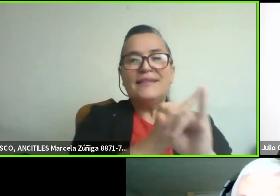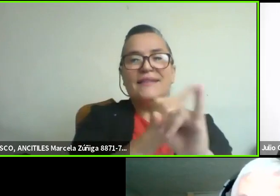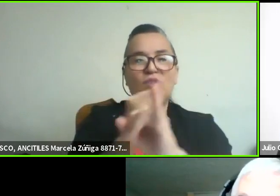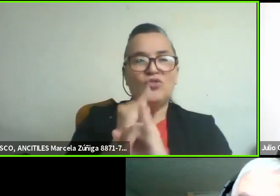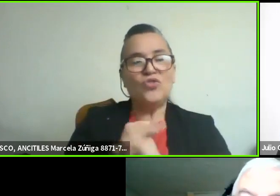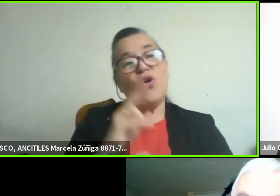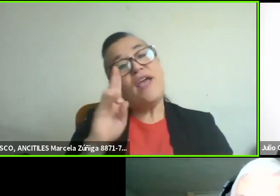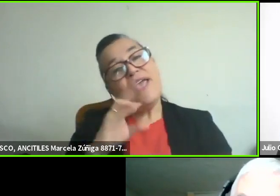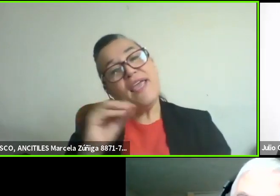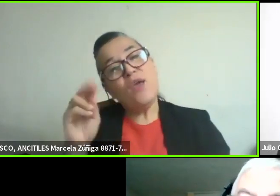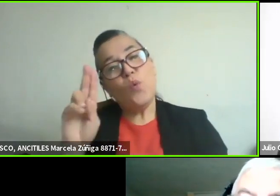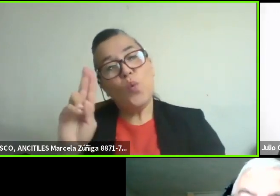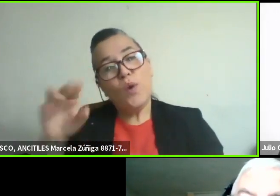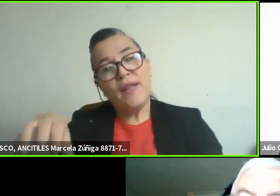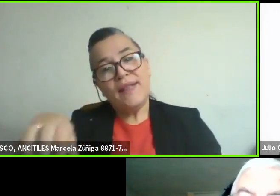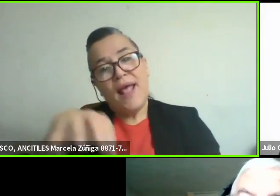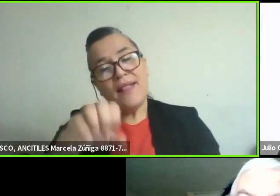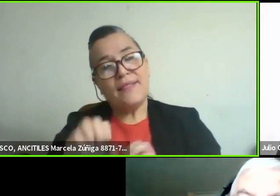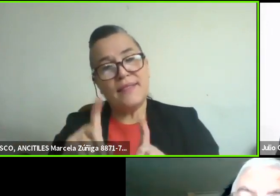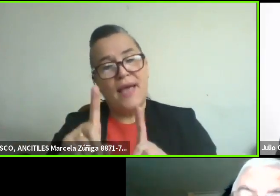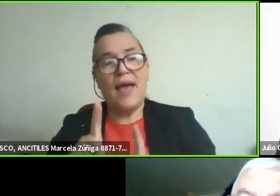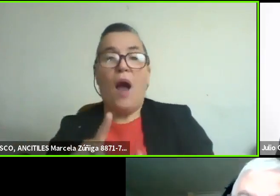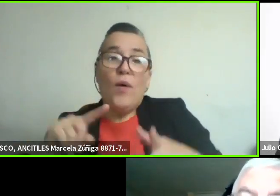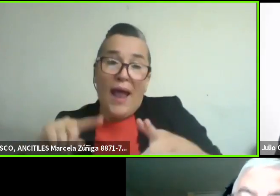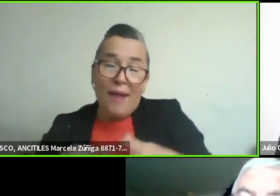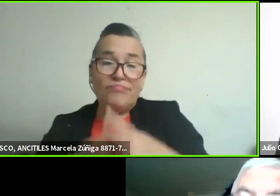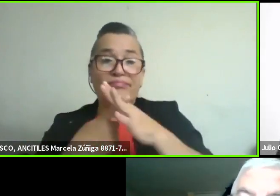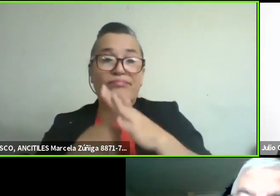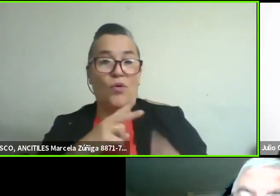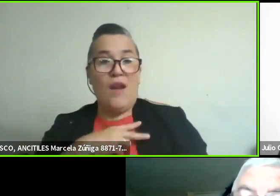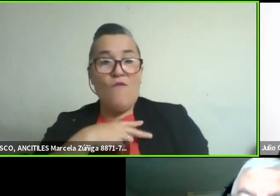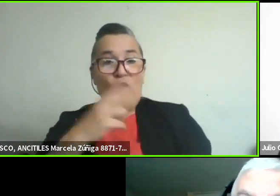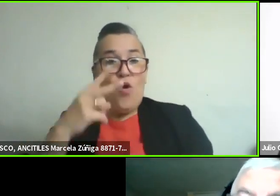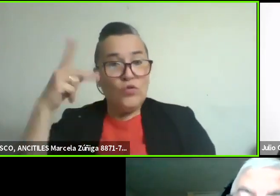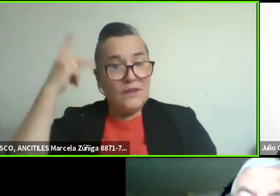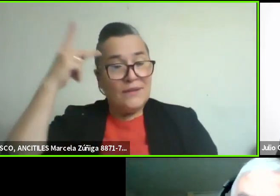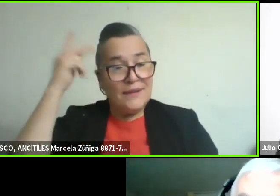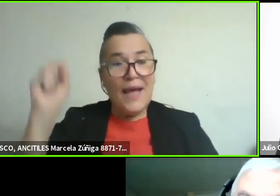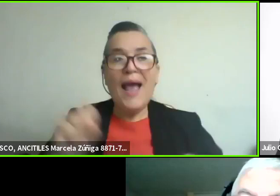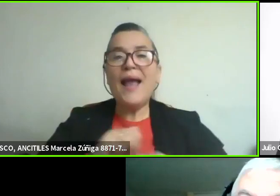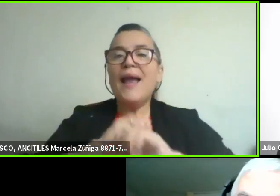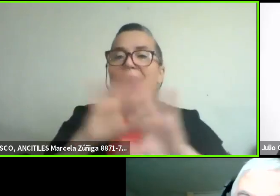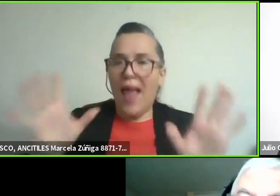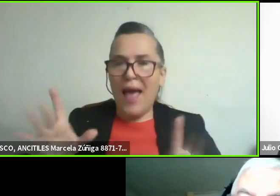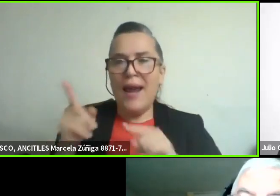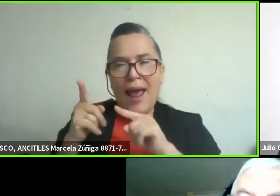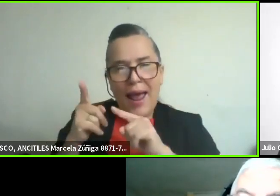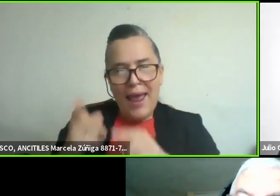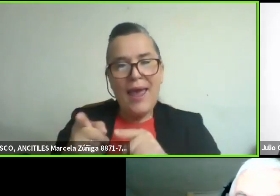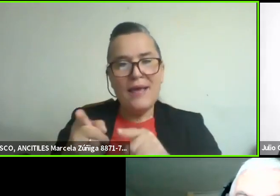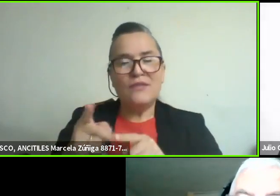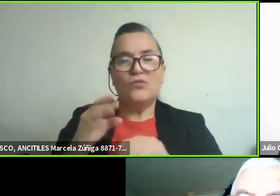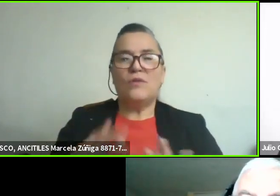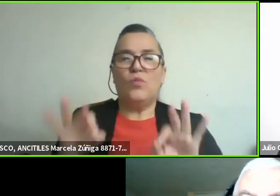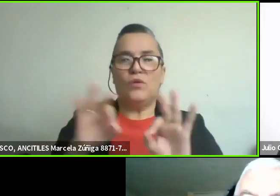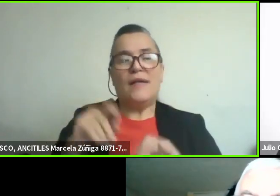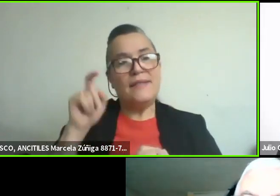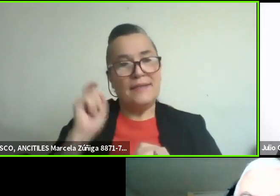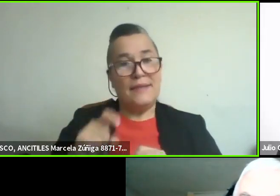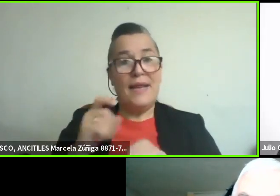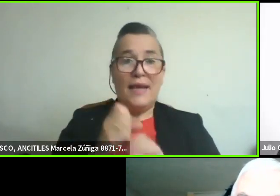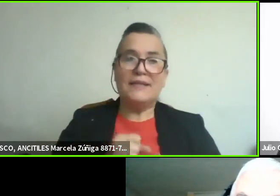eso se arrancando por supuesto de una voluntad política clara de que esto es importante y hay que hacerlo sí o